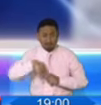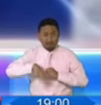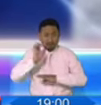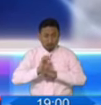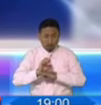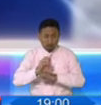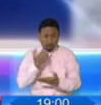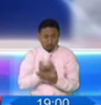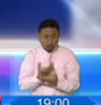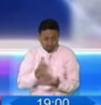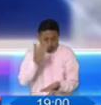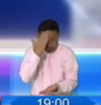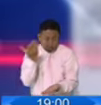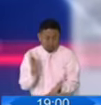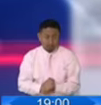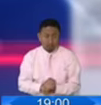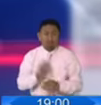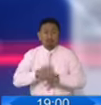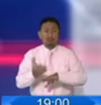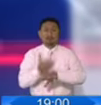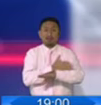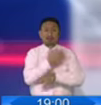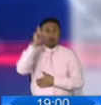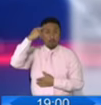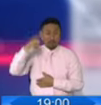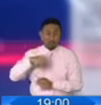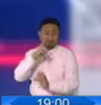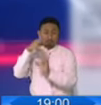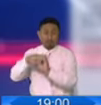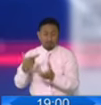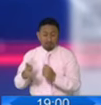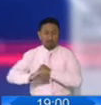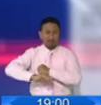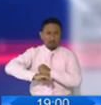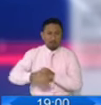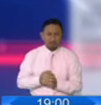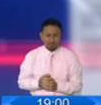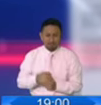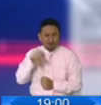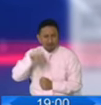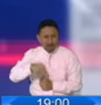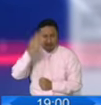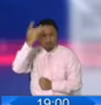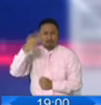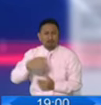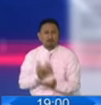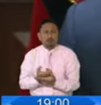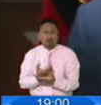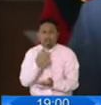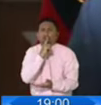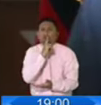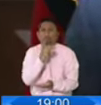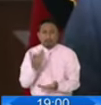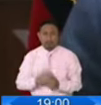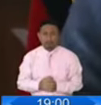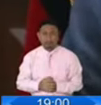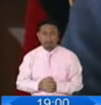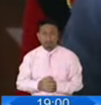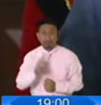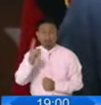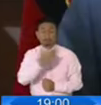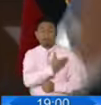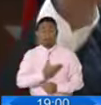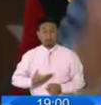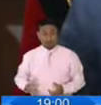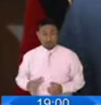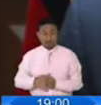del país, pues fue parte del gobierno. ¿Por qué en campaña no cuestionó las cifras económicas? Según menciona el